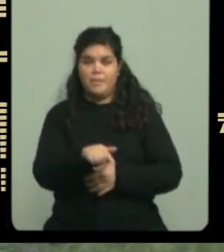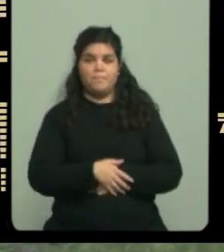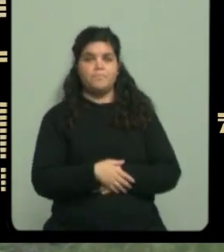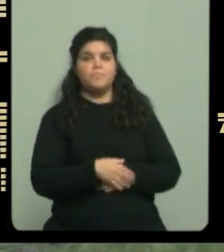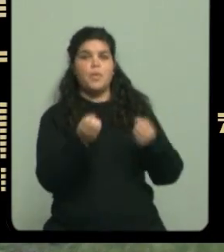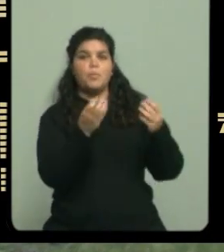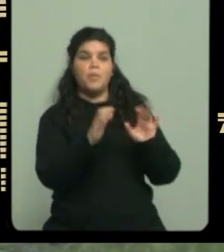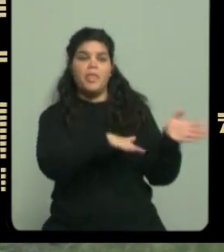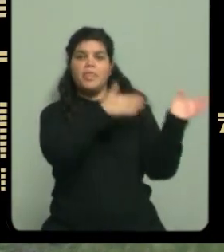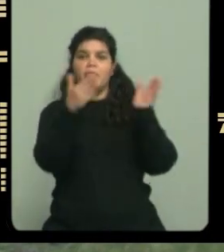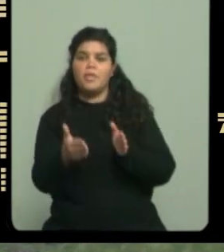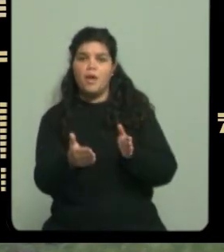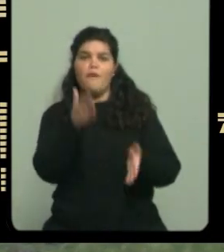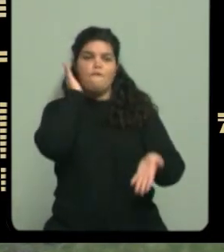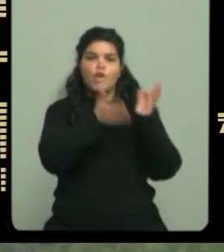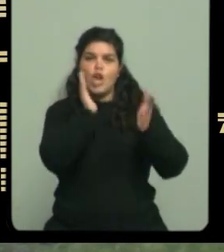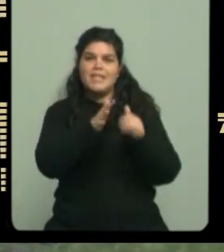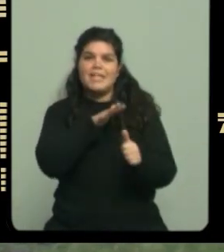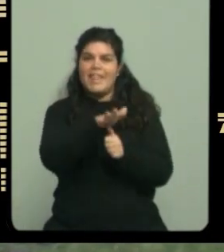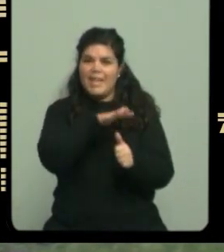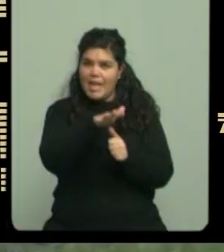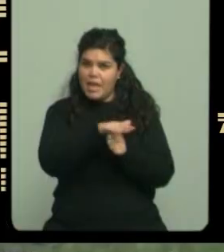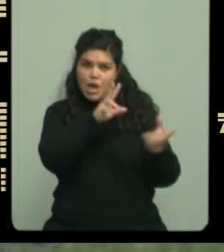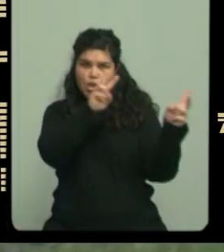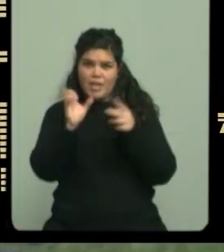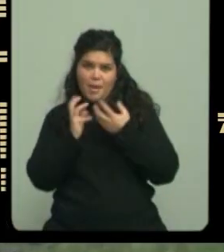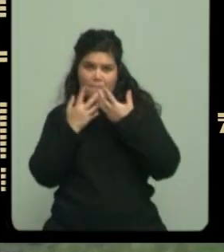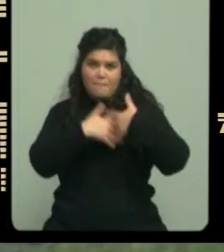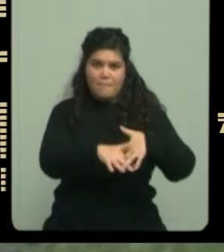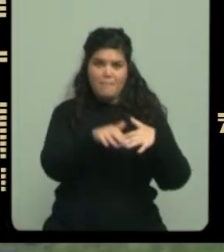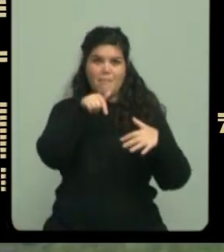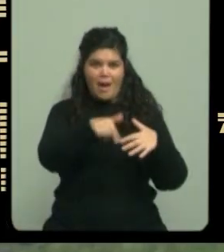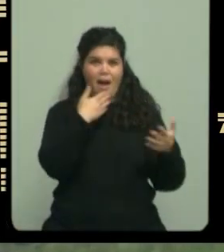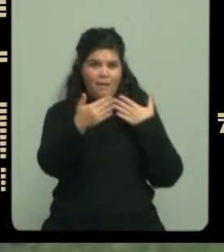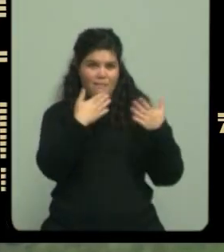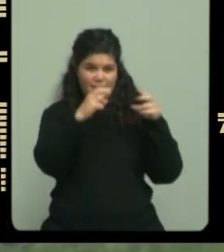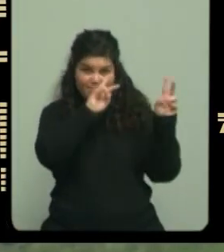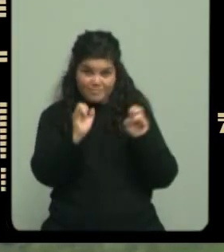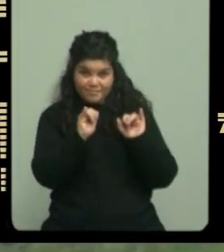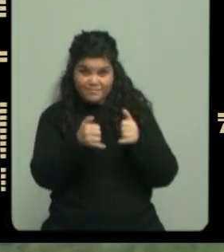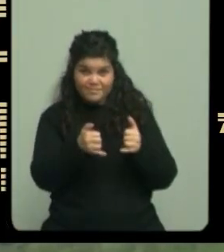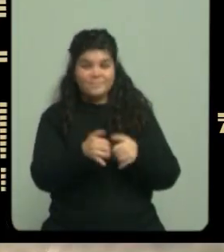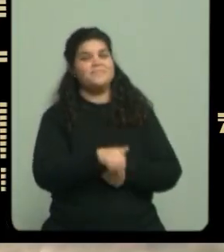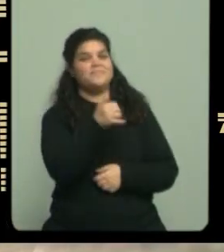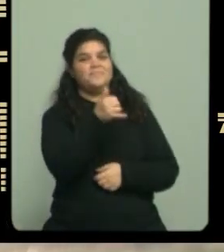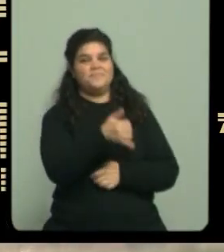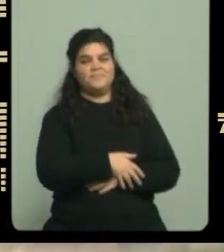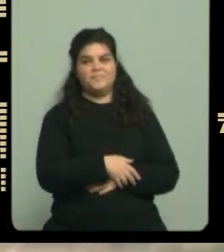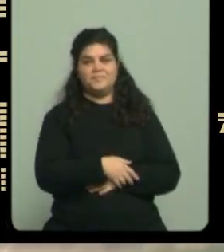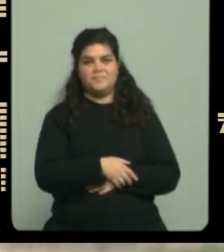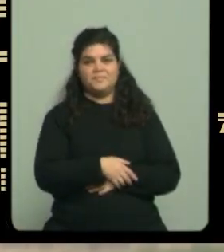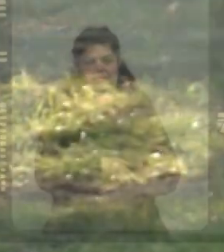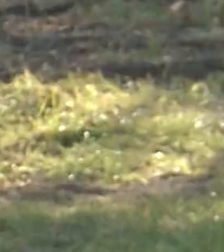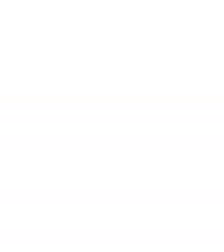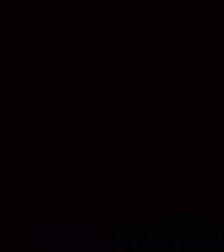vamos a seguir hablando ya en el próximo bloque de lo que es la violencia de género, que me Bien. parece que está bueno establecer esas diferencias. ¿Te parece? Bueno.